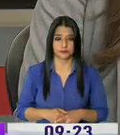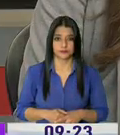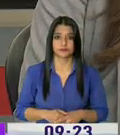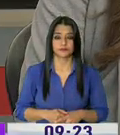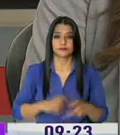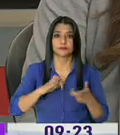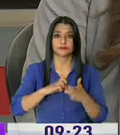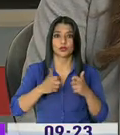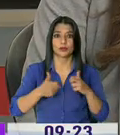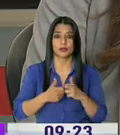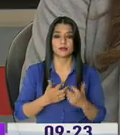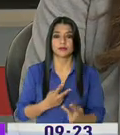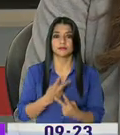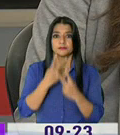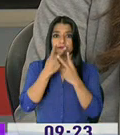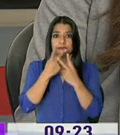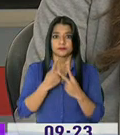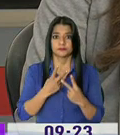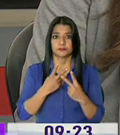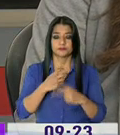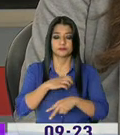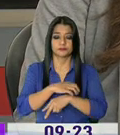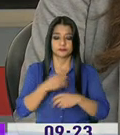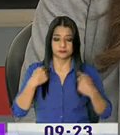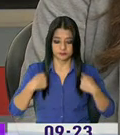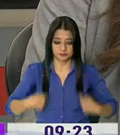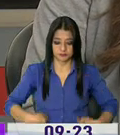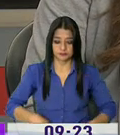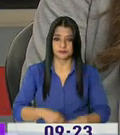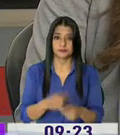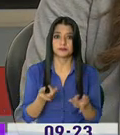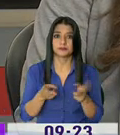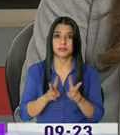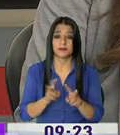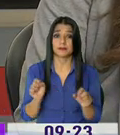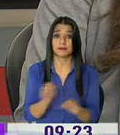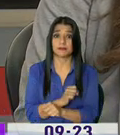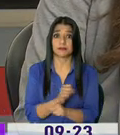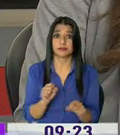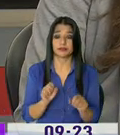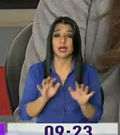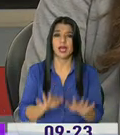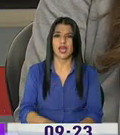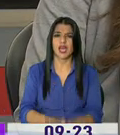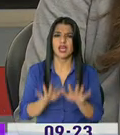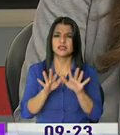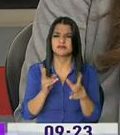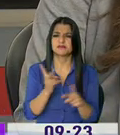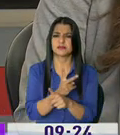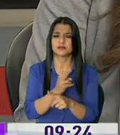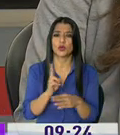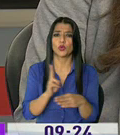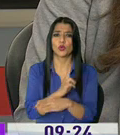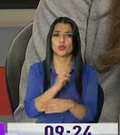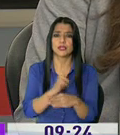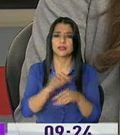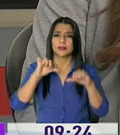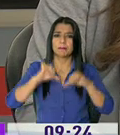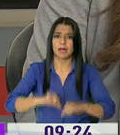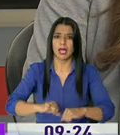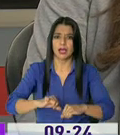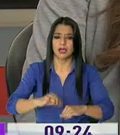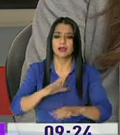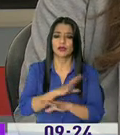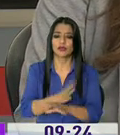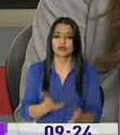Problemas en las vías respiratorias, manchas en prendas de vestir y hasta explosiones son algunas de las consecuencias del mal uso de antisépticos. A